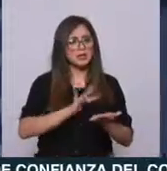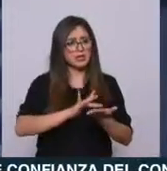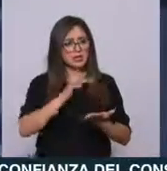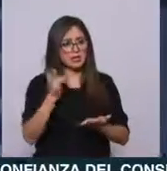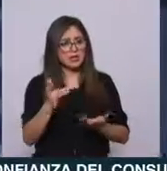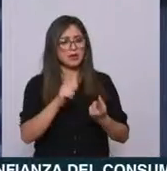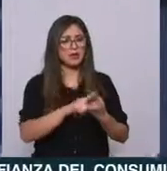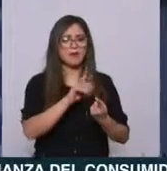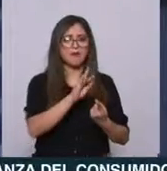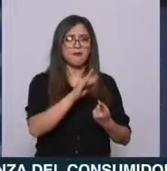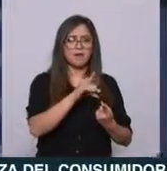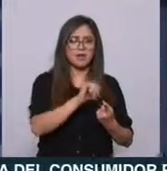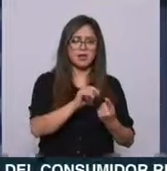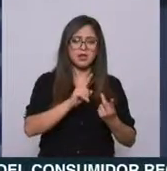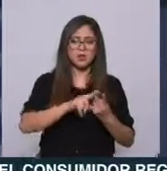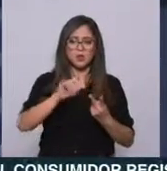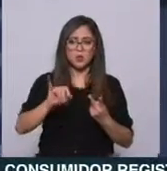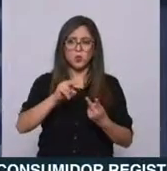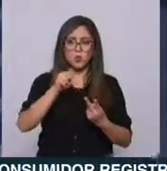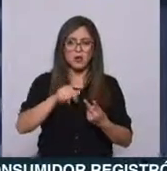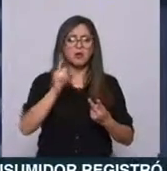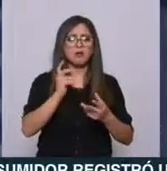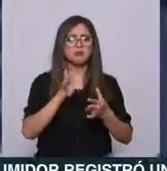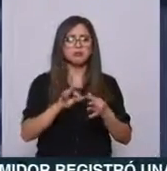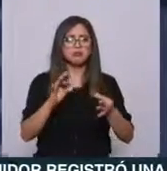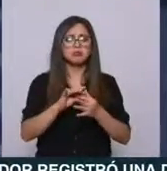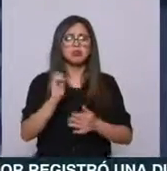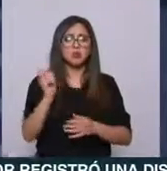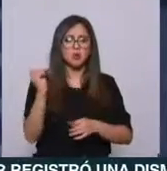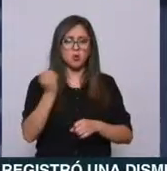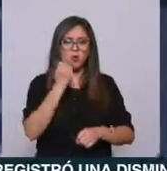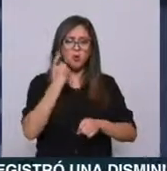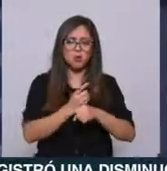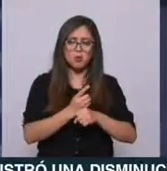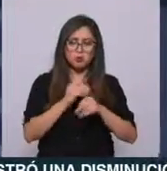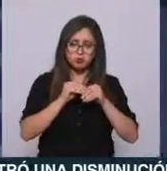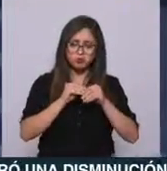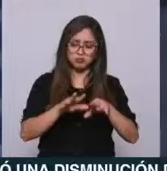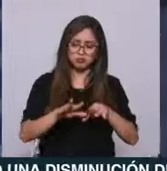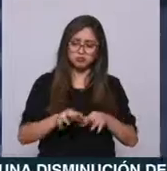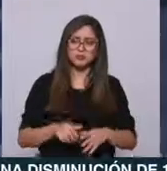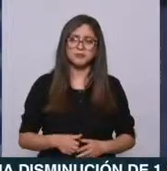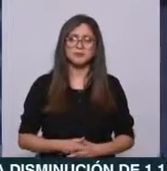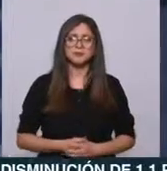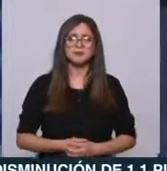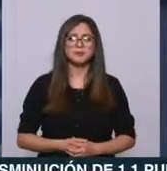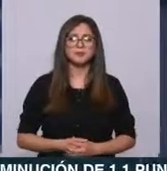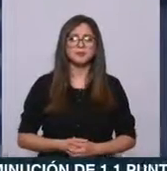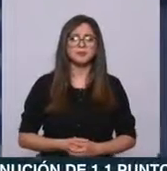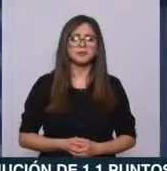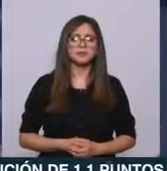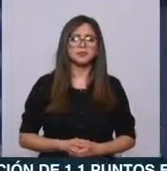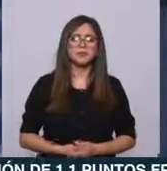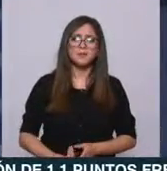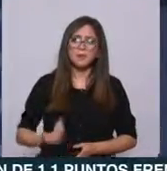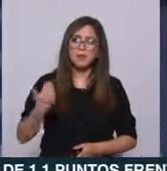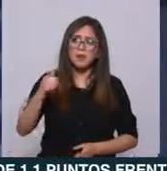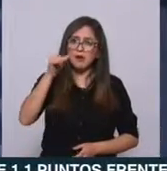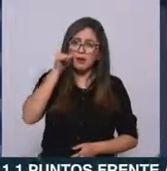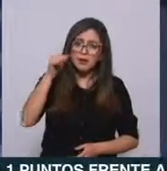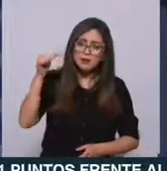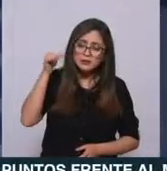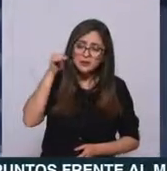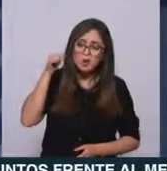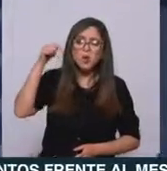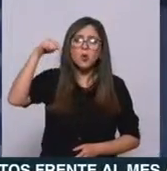por esta oportunidad. Y sí, efectivamente, nosotros desde el día de ayer y el día de hoy hemos